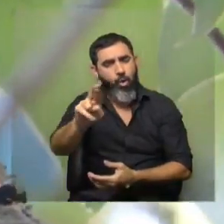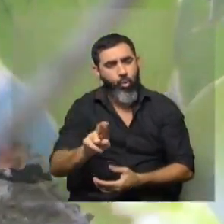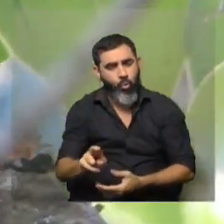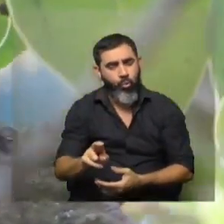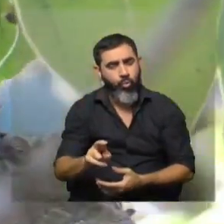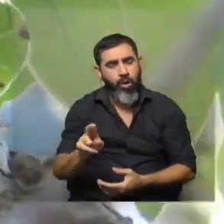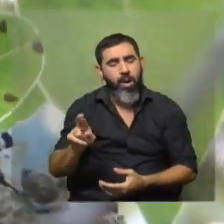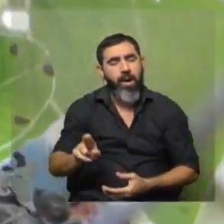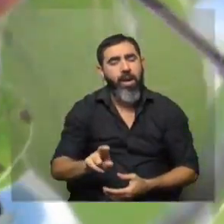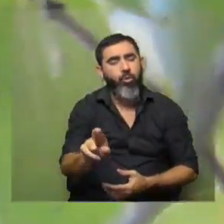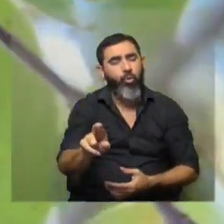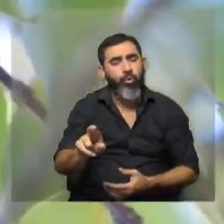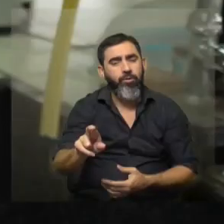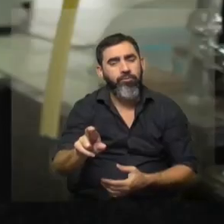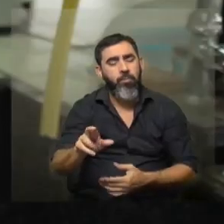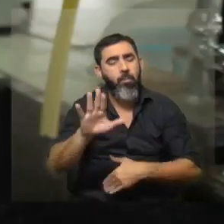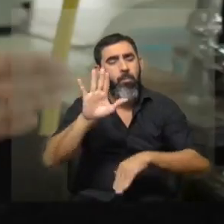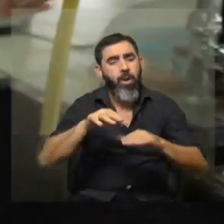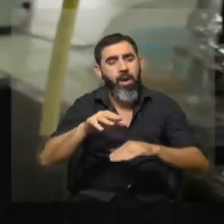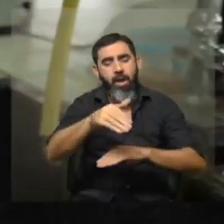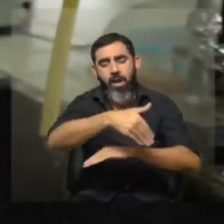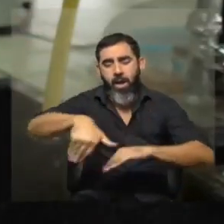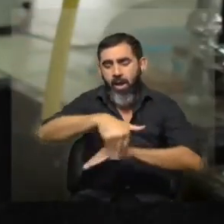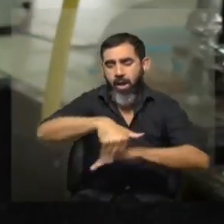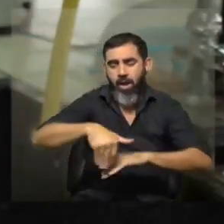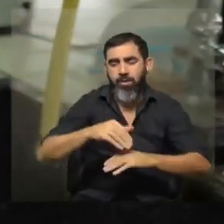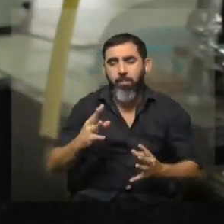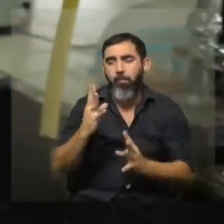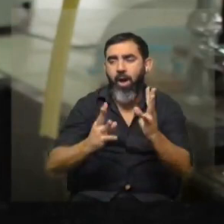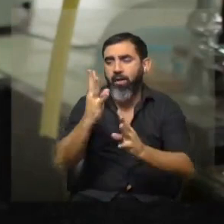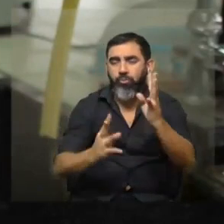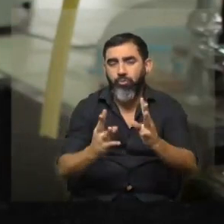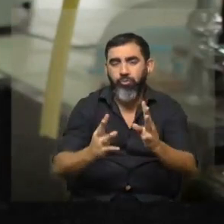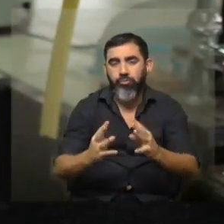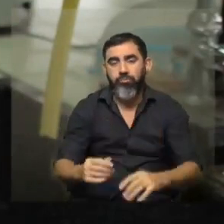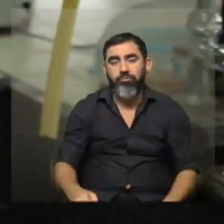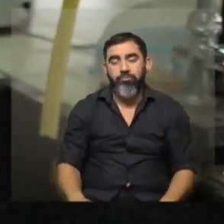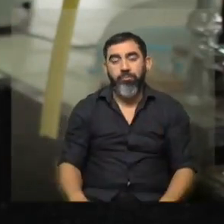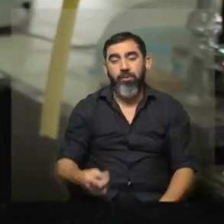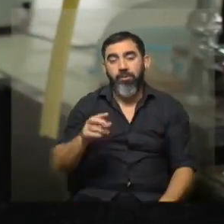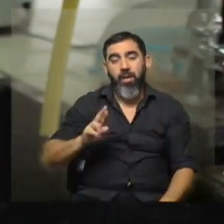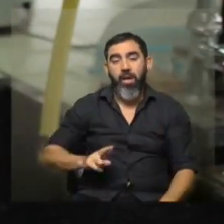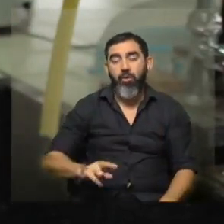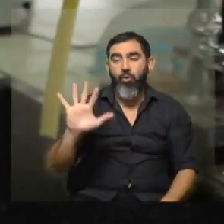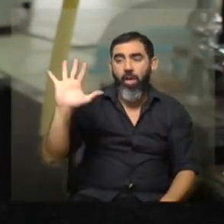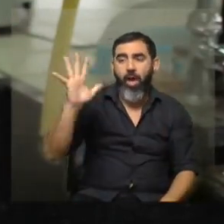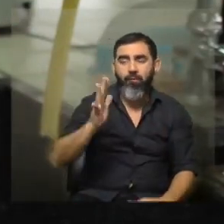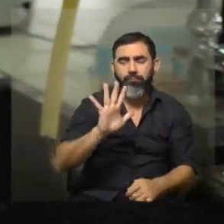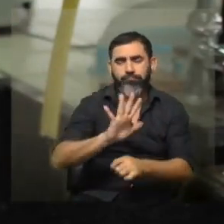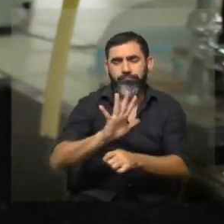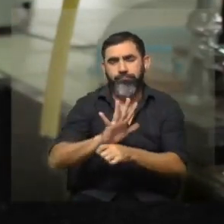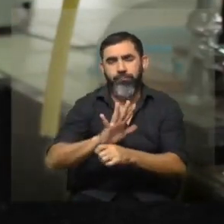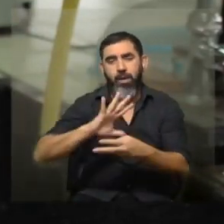Los ratones son más, se llama cursoriales. Voy camino, corro por el pasto. El hecho que es un ratón arborícola es como que